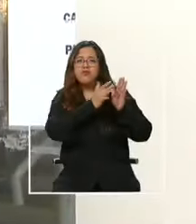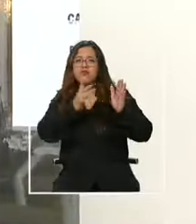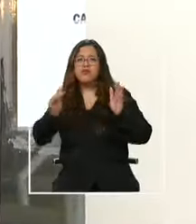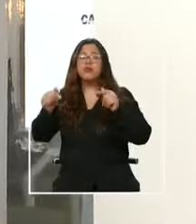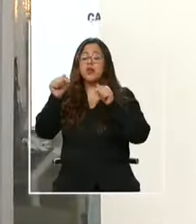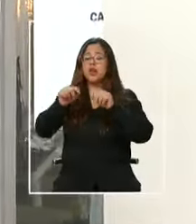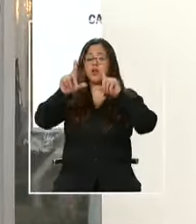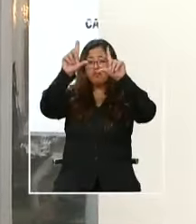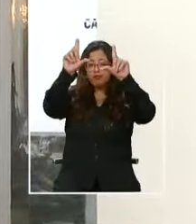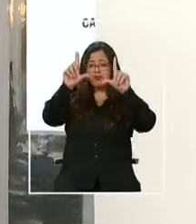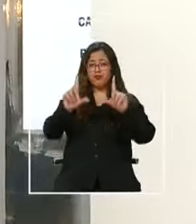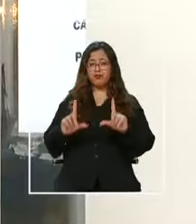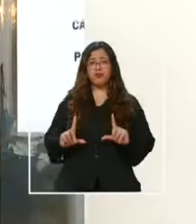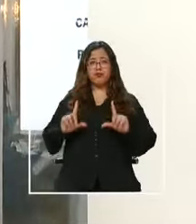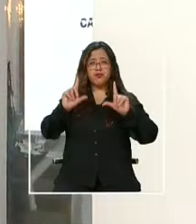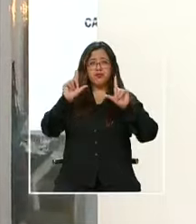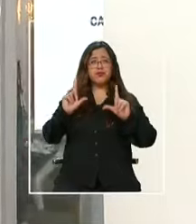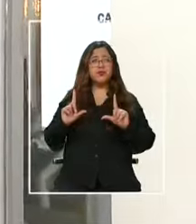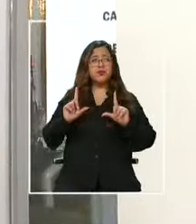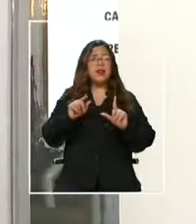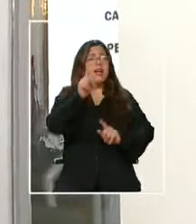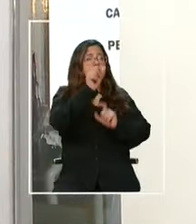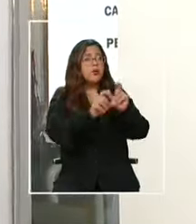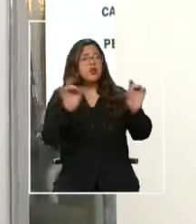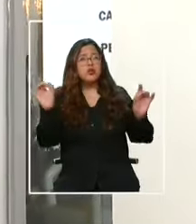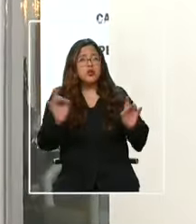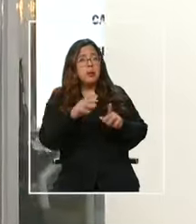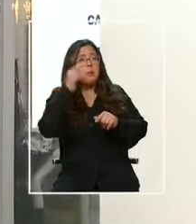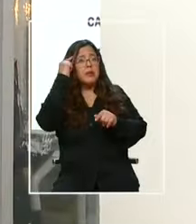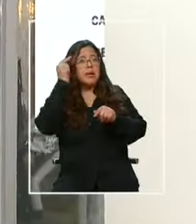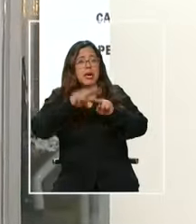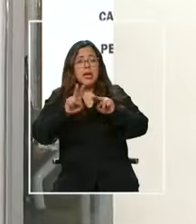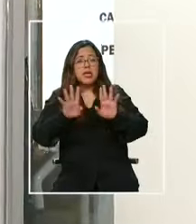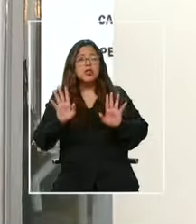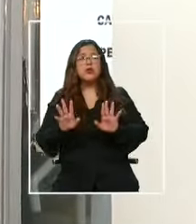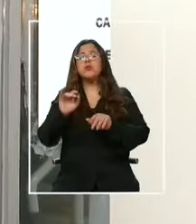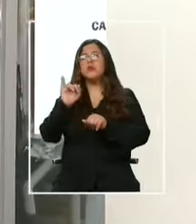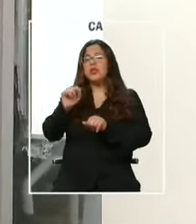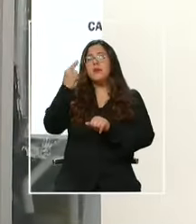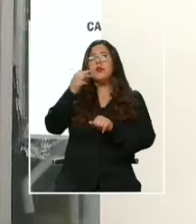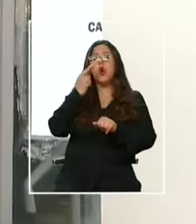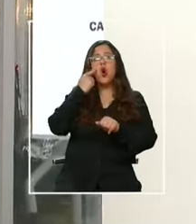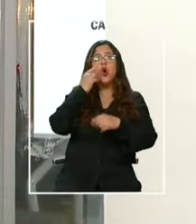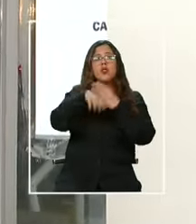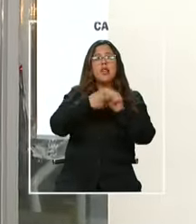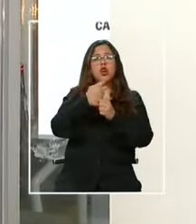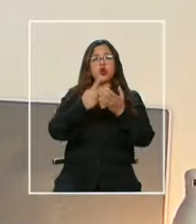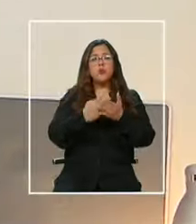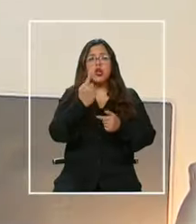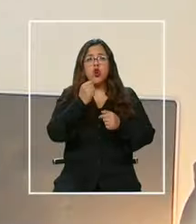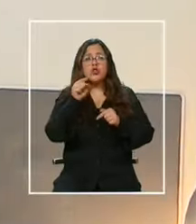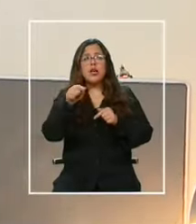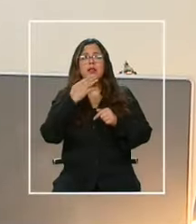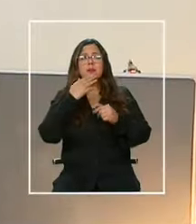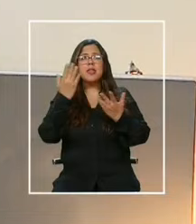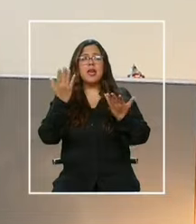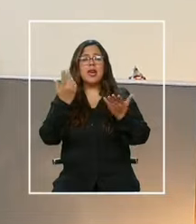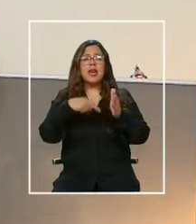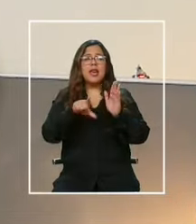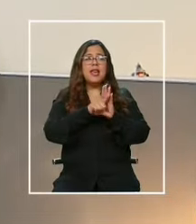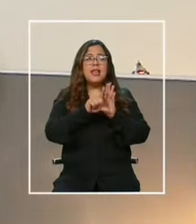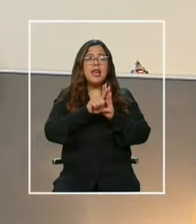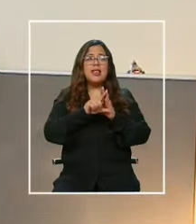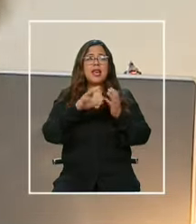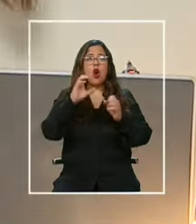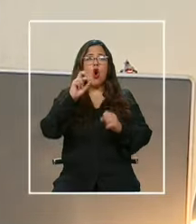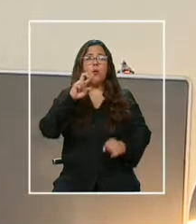hacemos radiografías, también... Y es lo que todo el mundo cree que hace un tecnólogo médico. Correcto. A partir del año 2011, por ejemplo, se creó la ley de optometría, en la